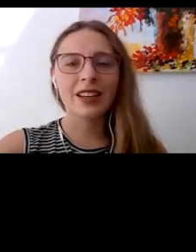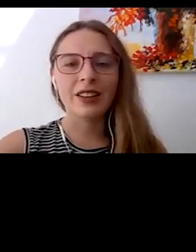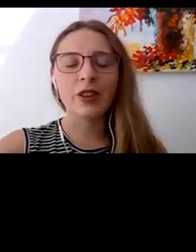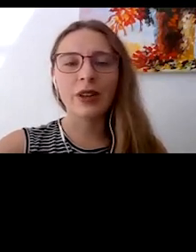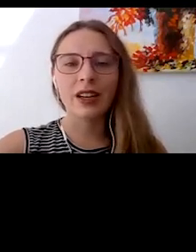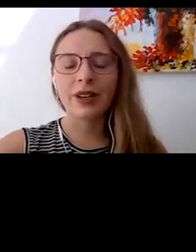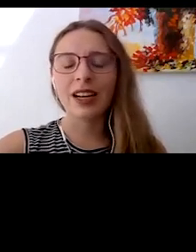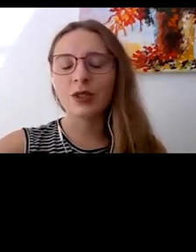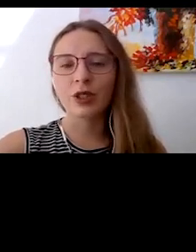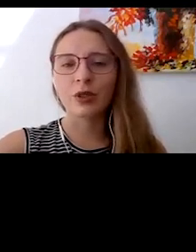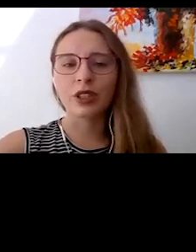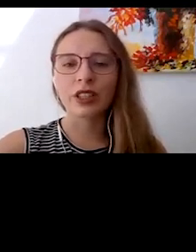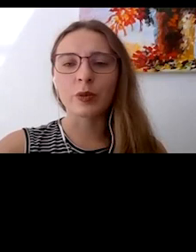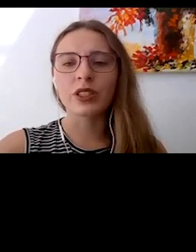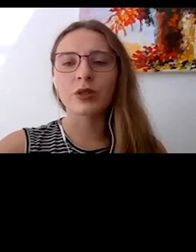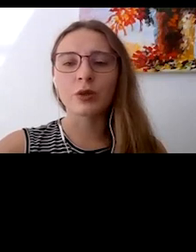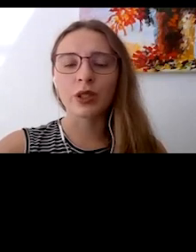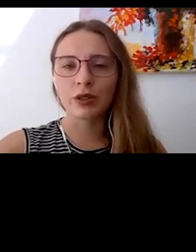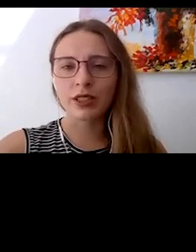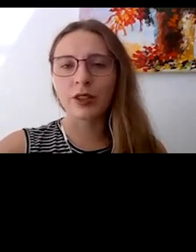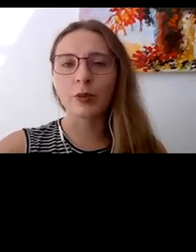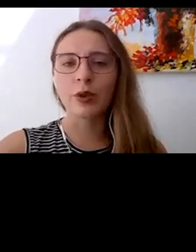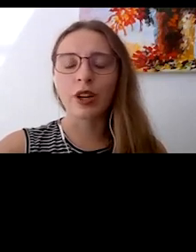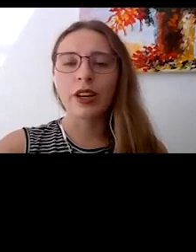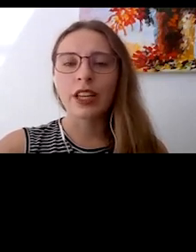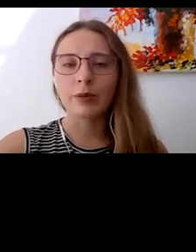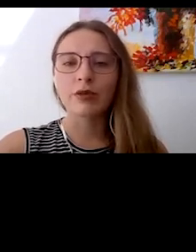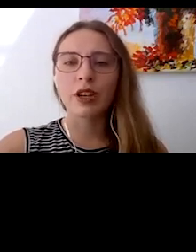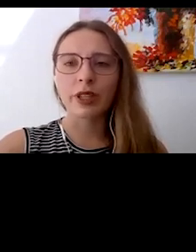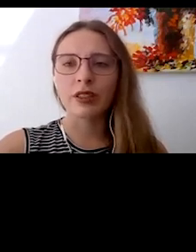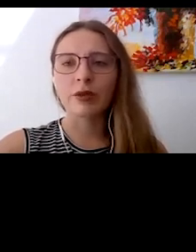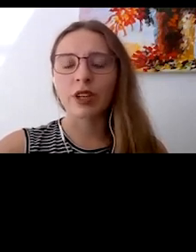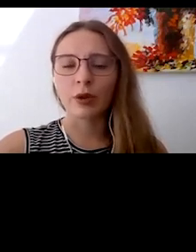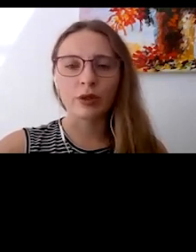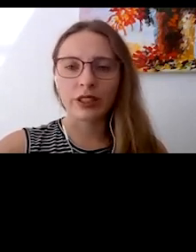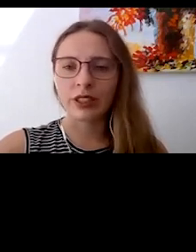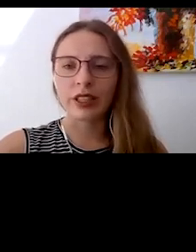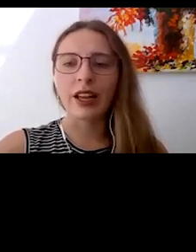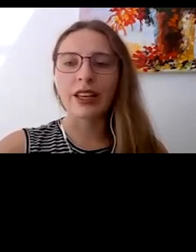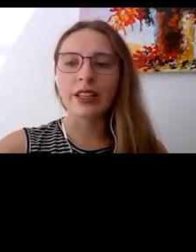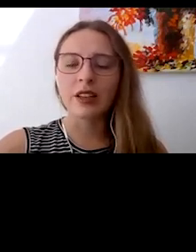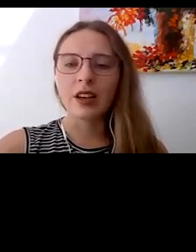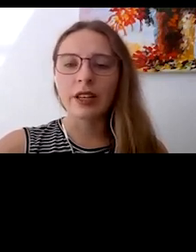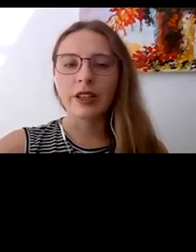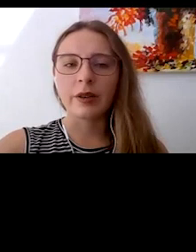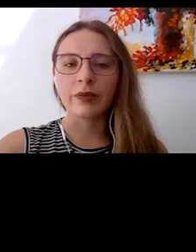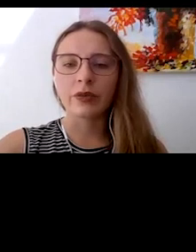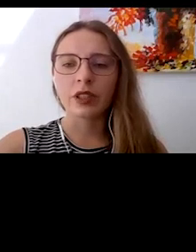caer no debería caber el caso en donde después de los descuentos al salario por IMSS, Infonavit, Fonacot, etcétera, y